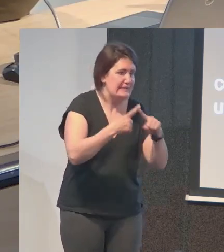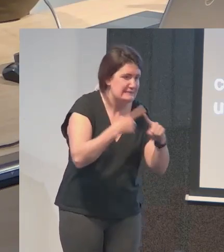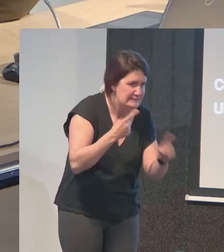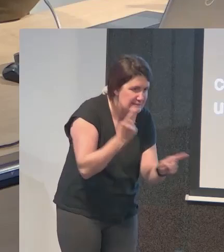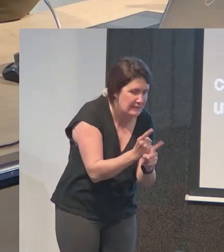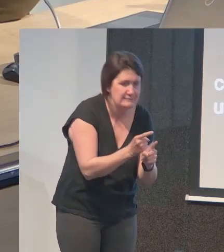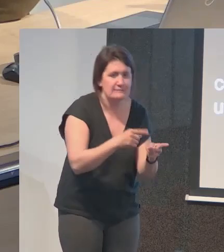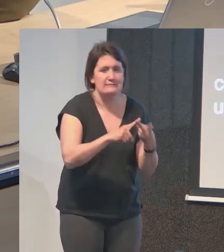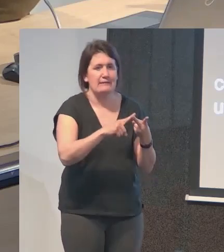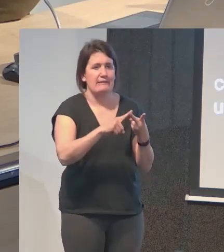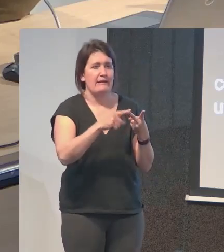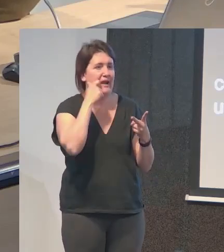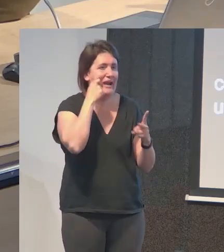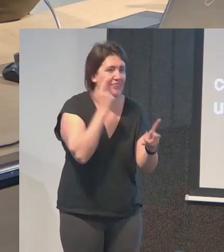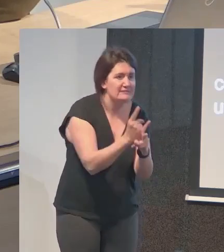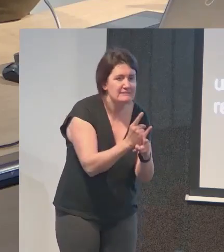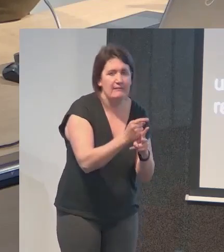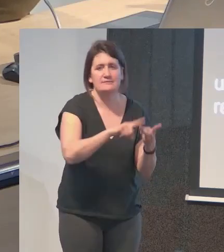sexistas, que reproducen